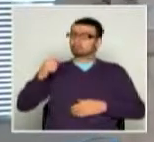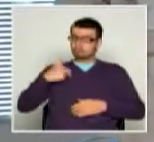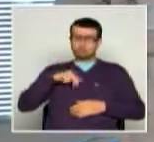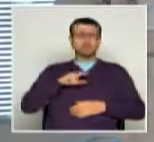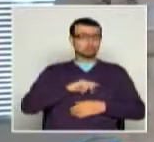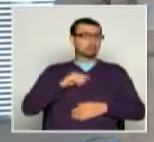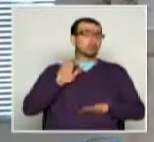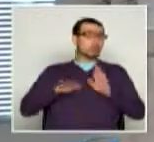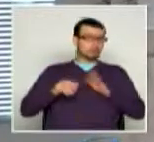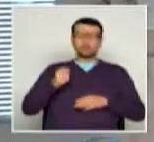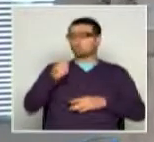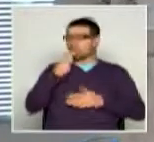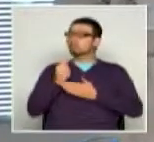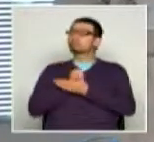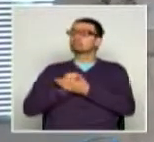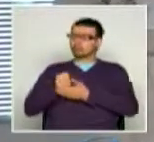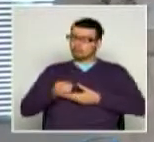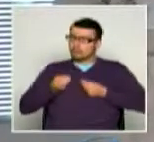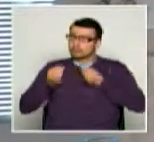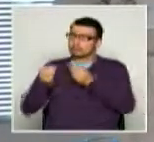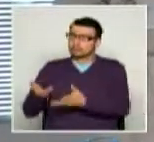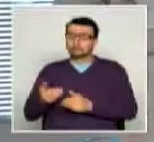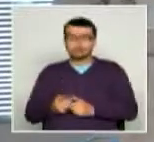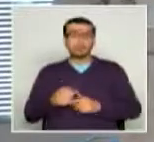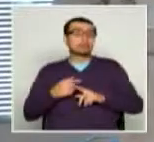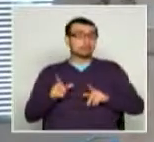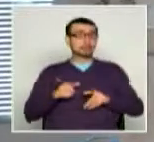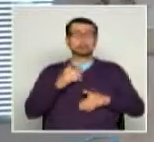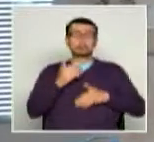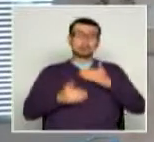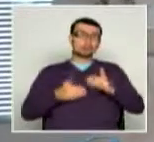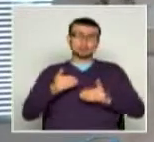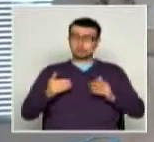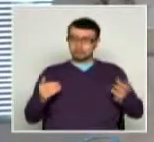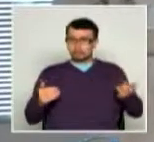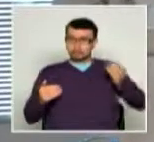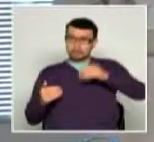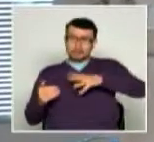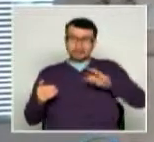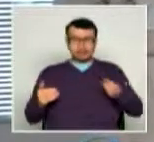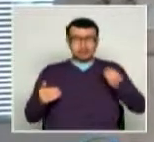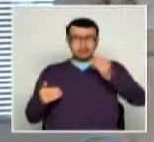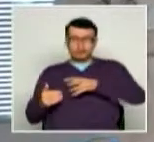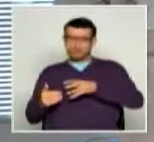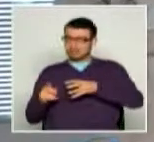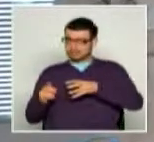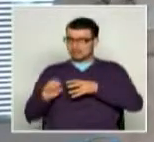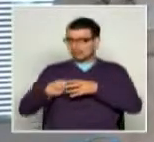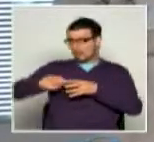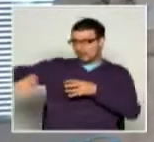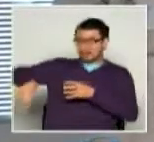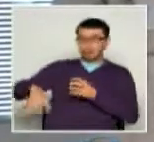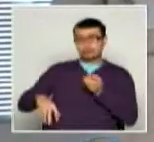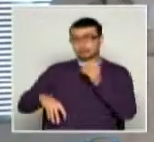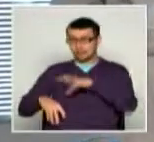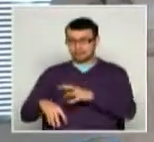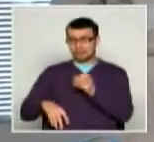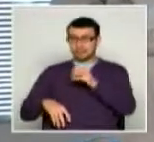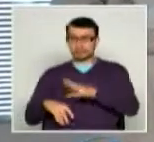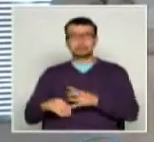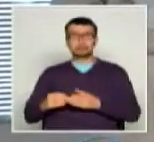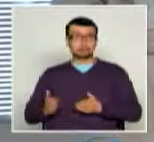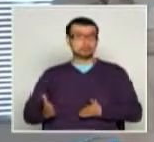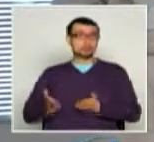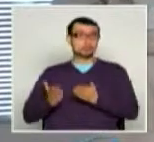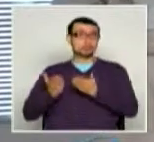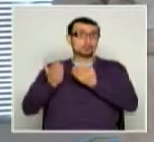utilizamos. Pero cuando empezamos a complementar el uno con el otro, uno dice, ¿para qué lo dar tanta dosis si el dolor es